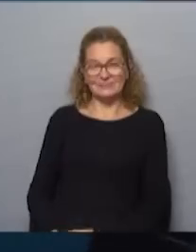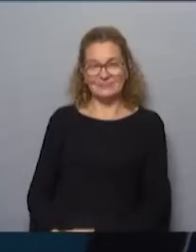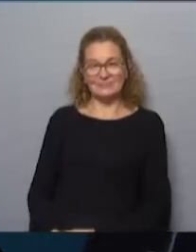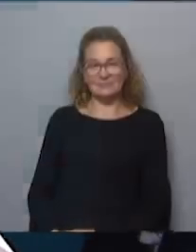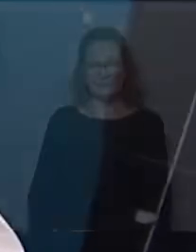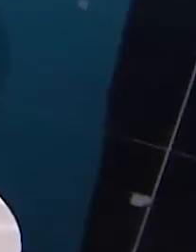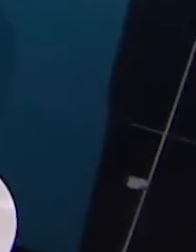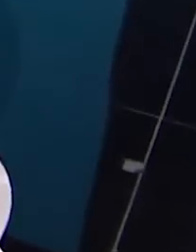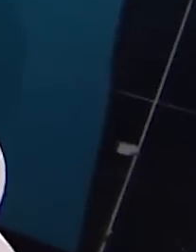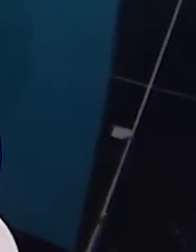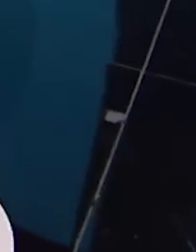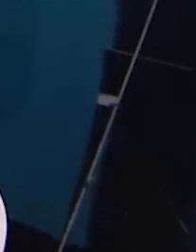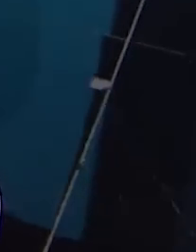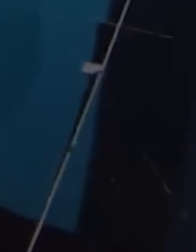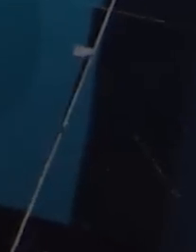para eso